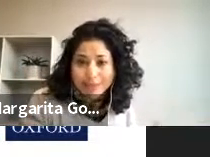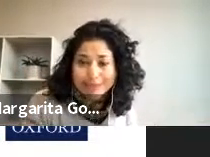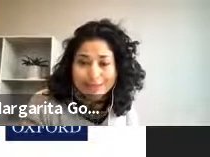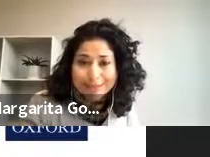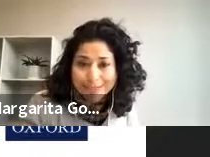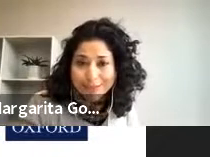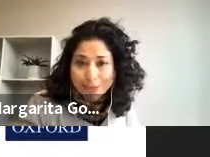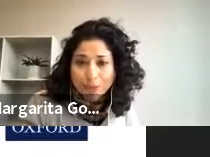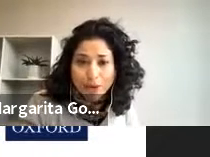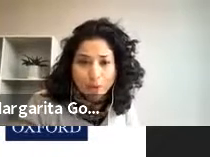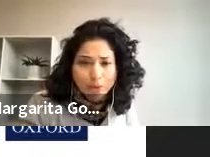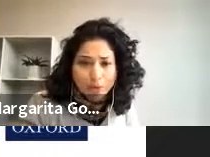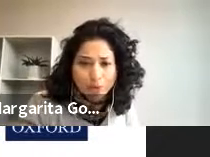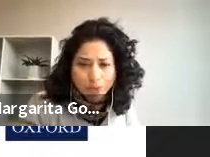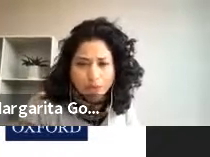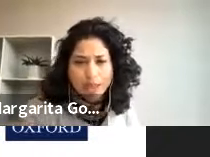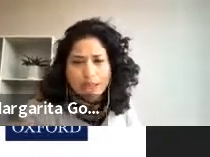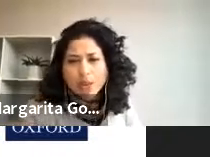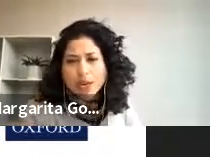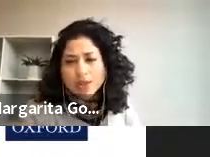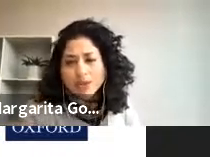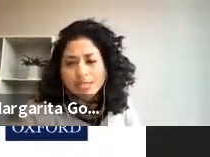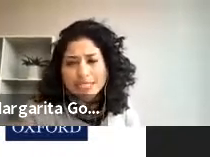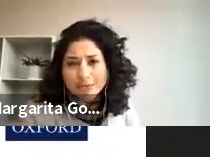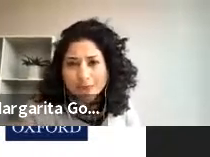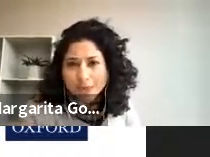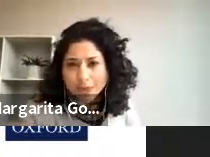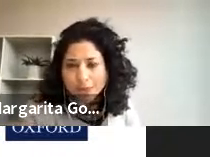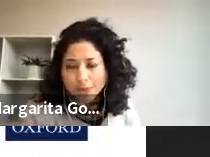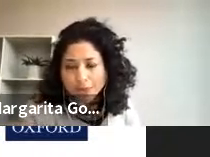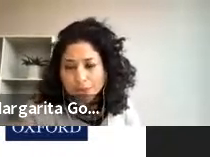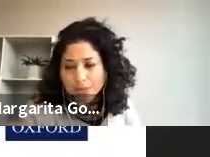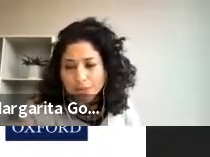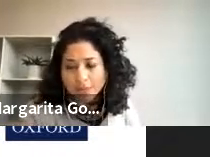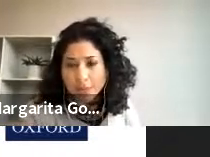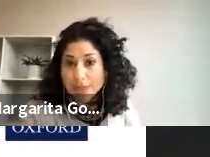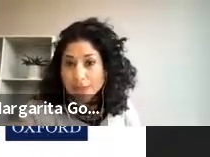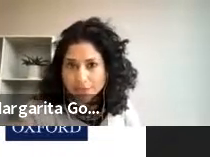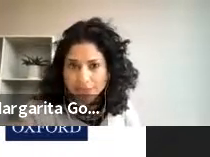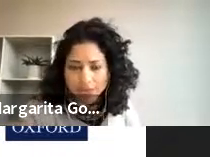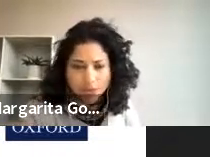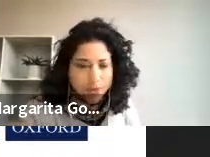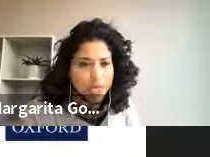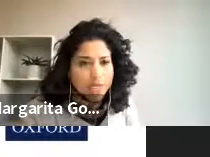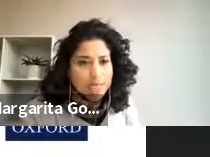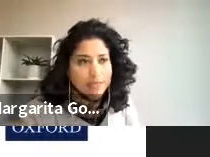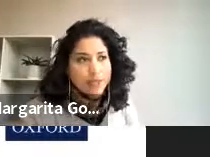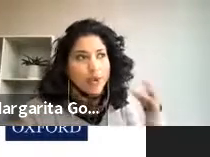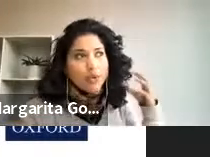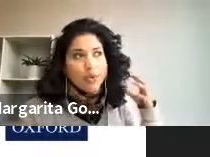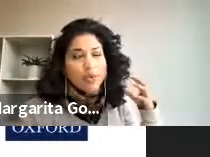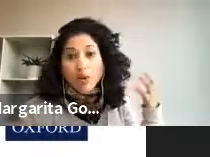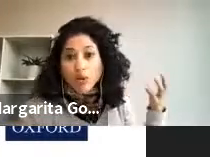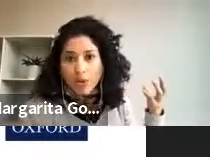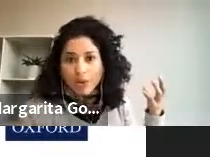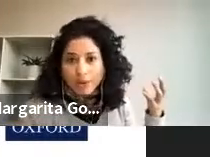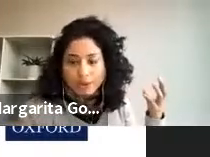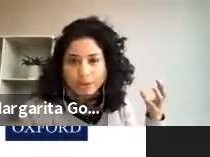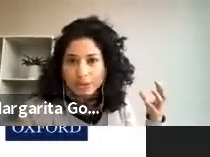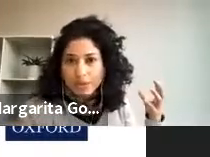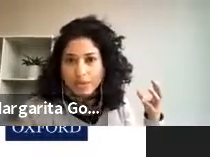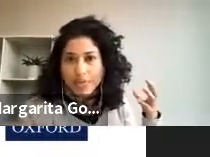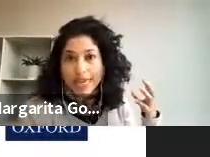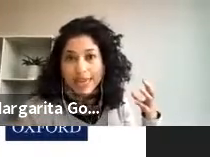para decirles que el factor humano importa y cuáles son los desafíos que nosotros hemos identificado dentro de los gobiernos